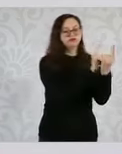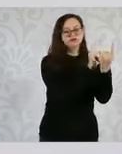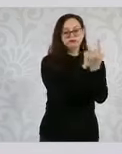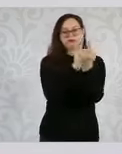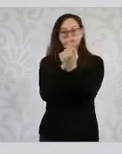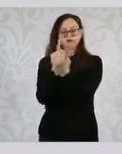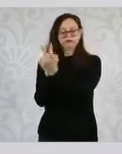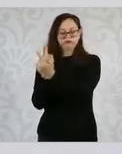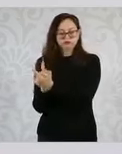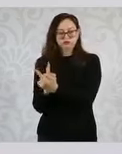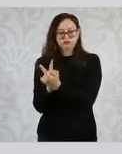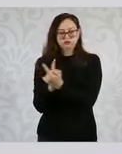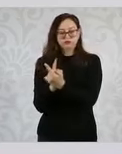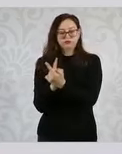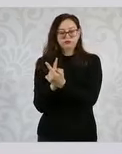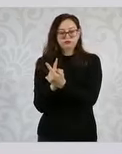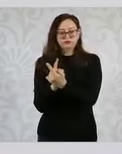llevar